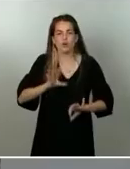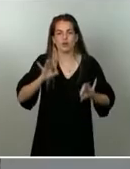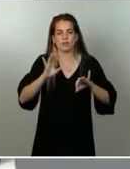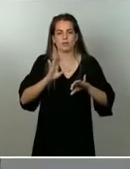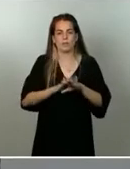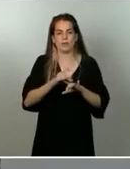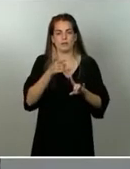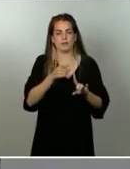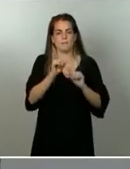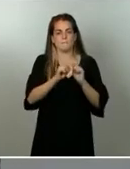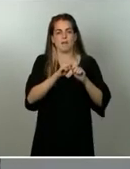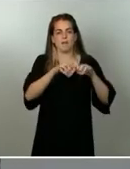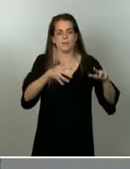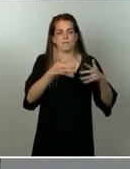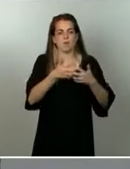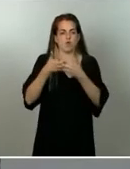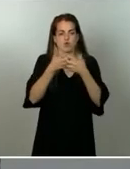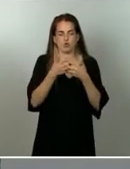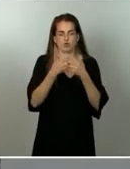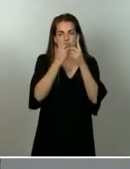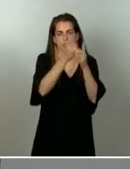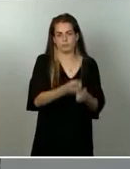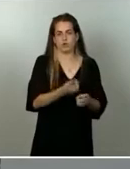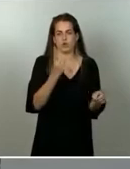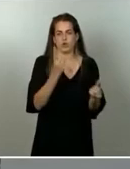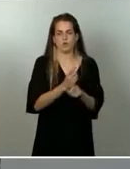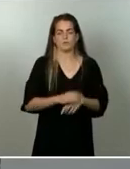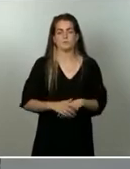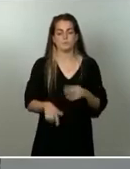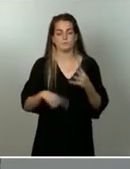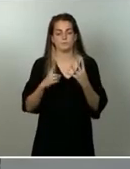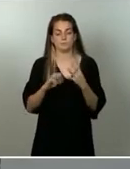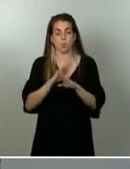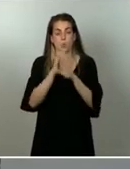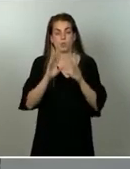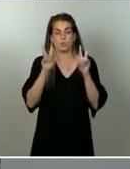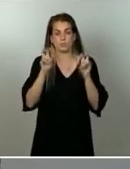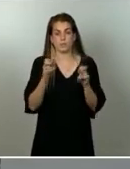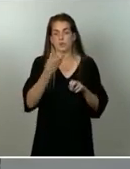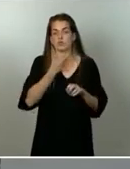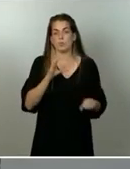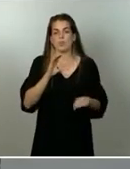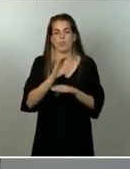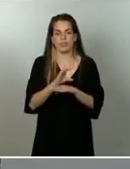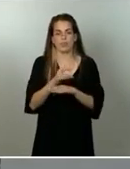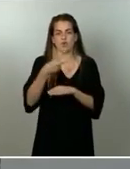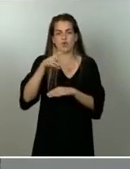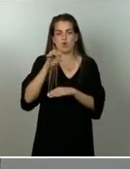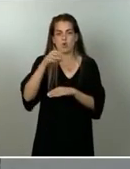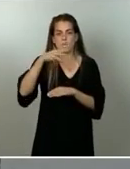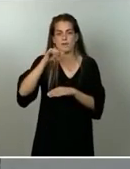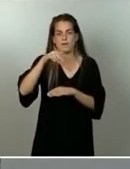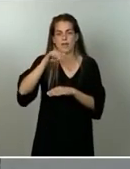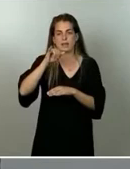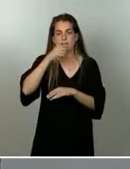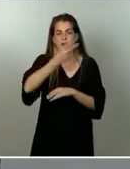y el último tema es también la aprobación de una subvención nominativa para cantabria por importe de